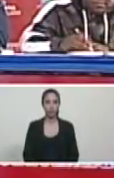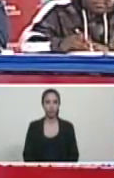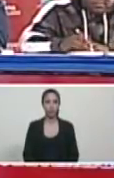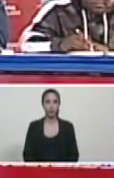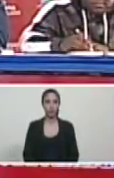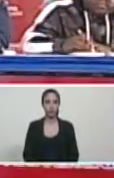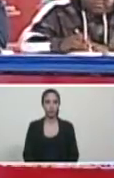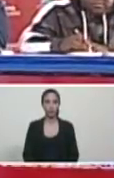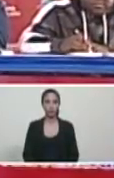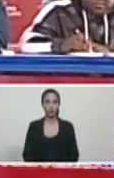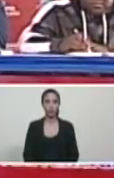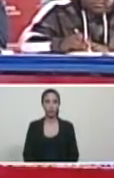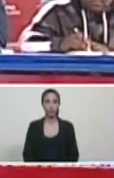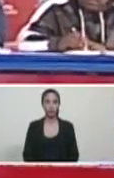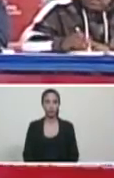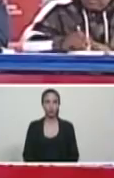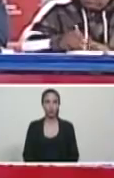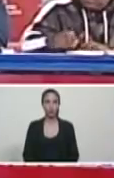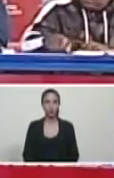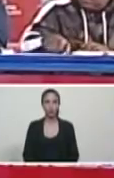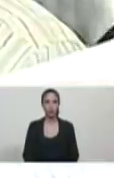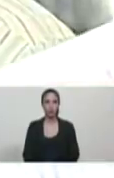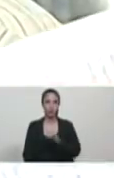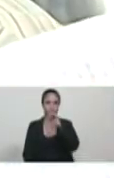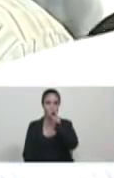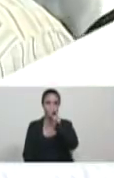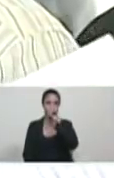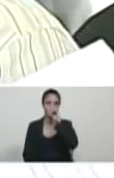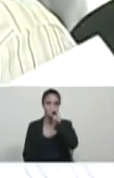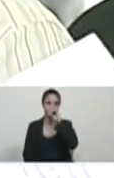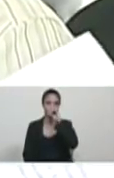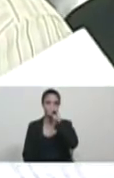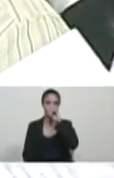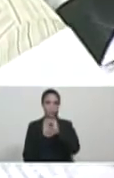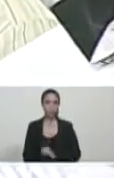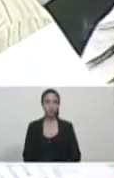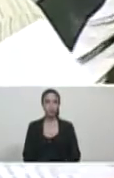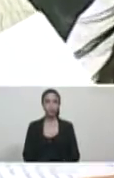Aristóbulo, al Ministerio de Educación Universitaria,